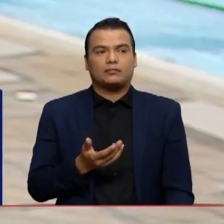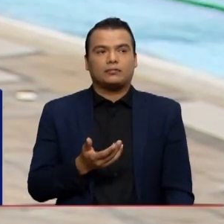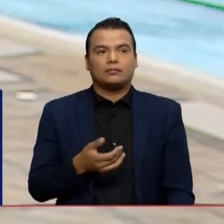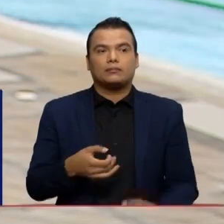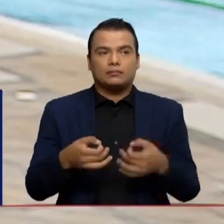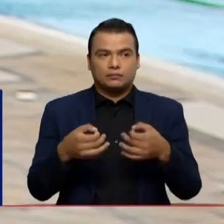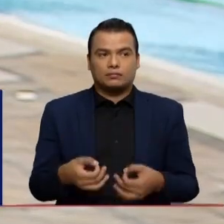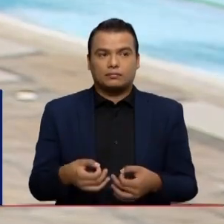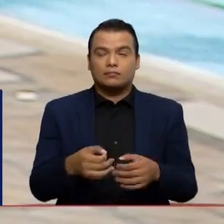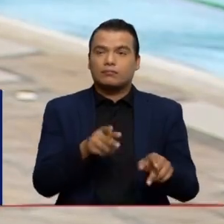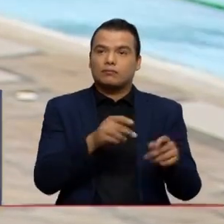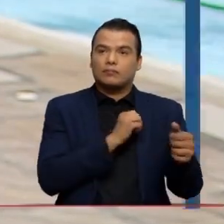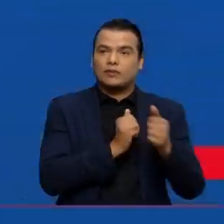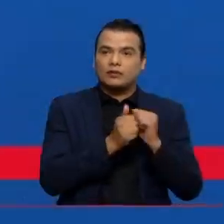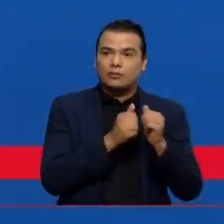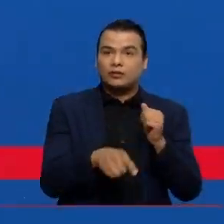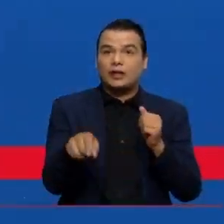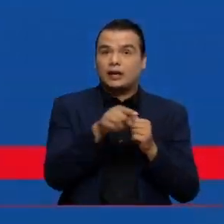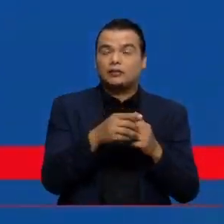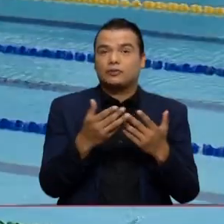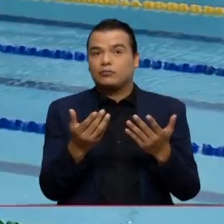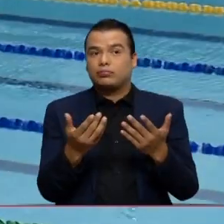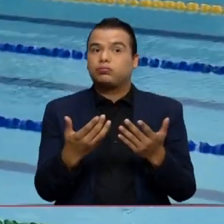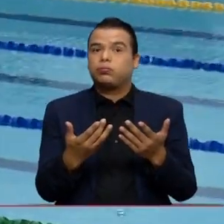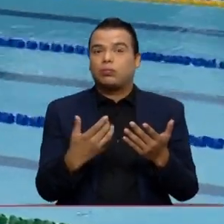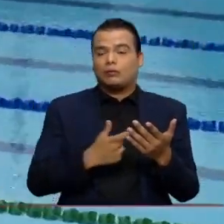colombianos y para los deportistas de otros países.